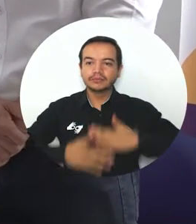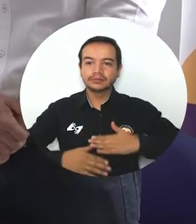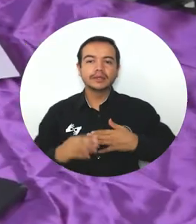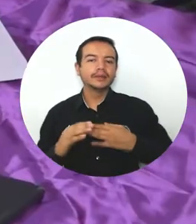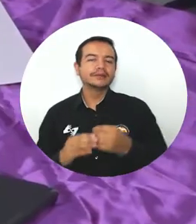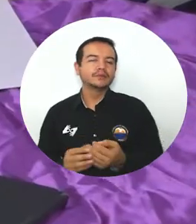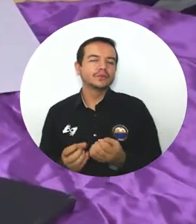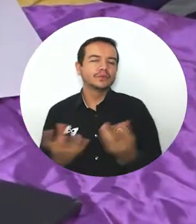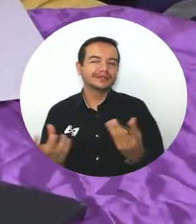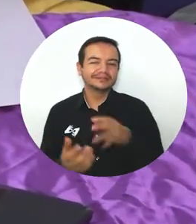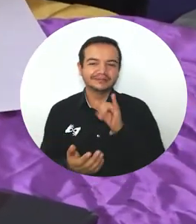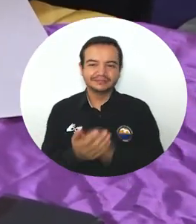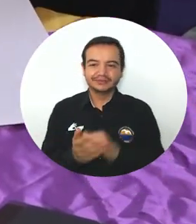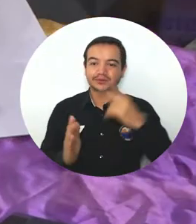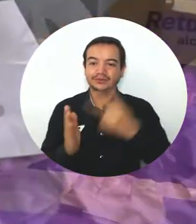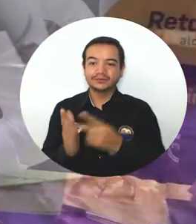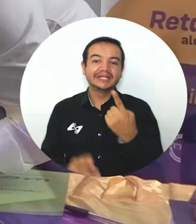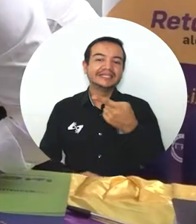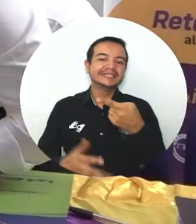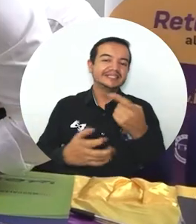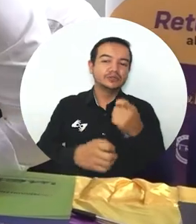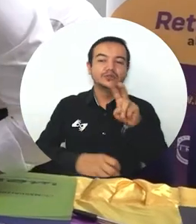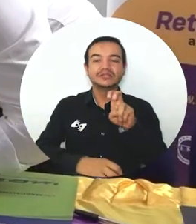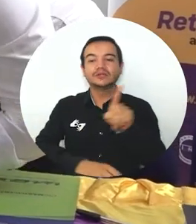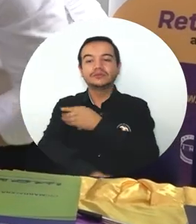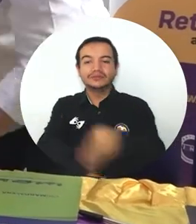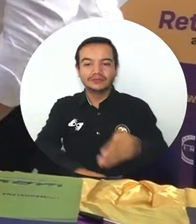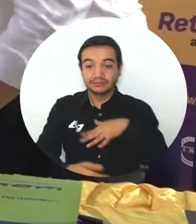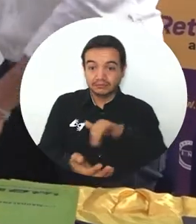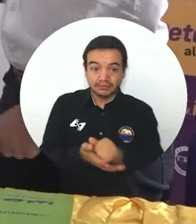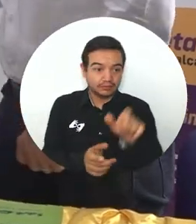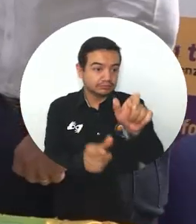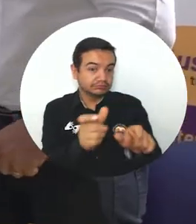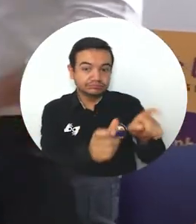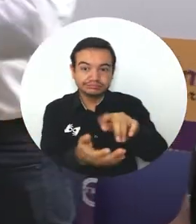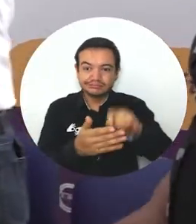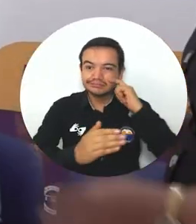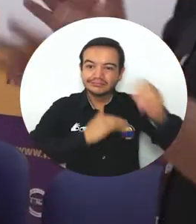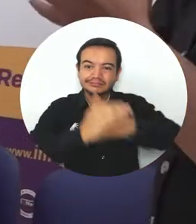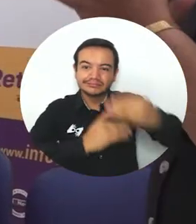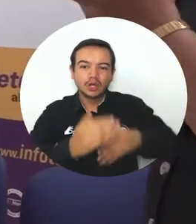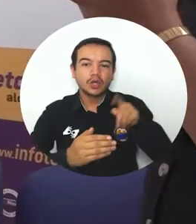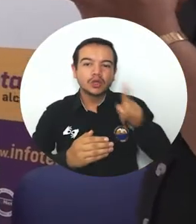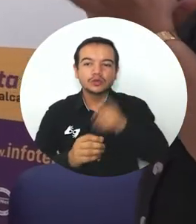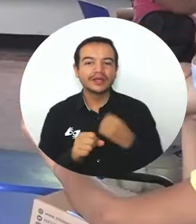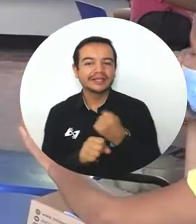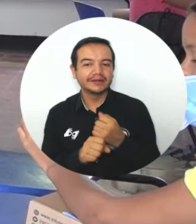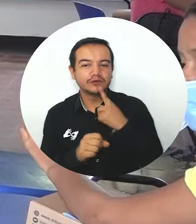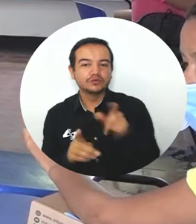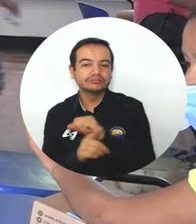7.683 millones, el 50% del valor para los estudiantes de los programas de formación para el trabajo y desarrollo humano,